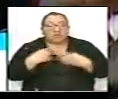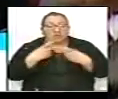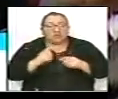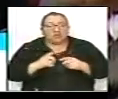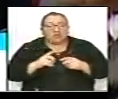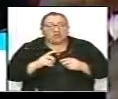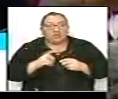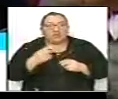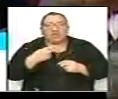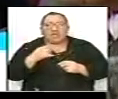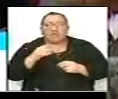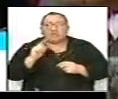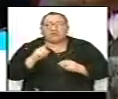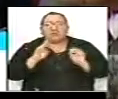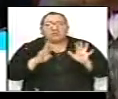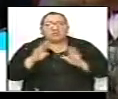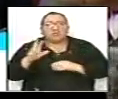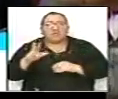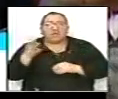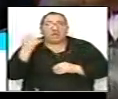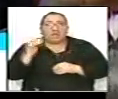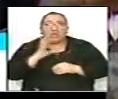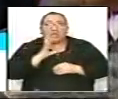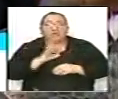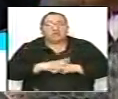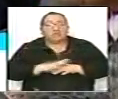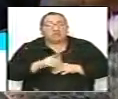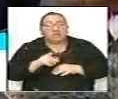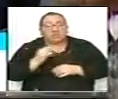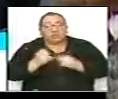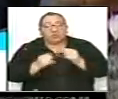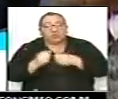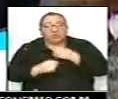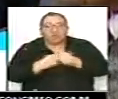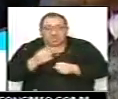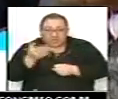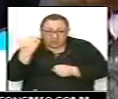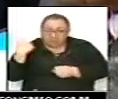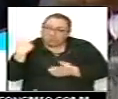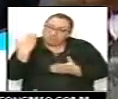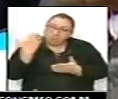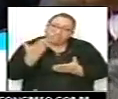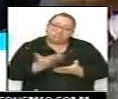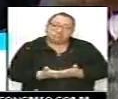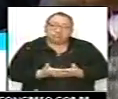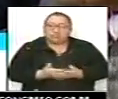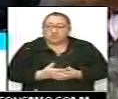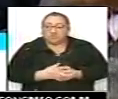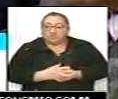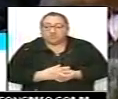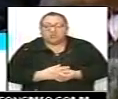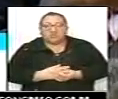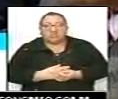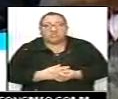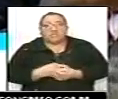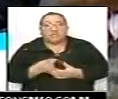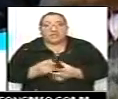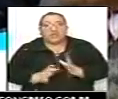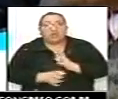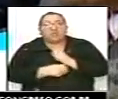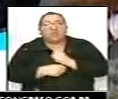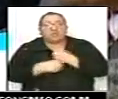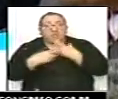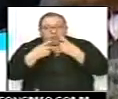de Huntington en 1993, o sea, se habla de que justamente los últimos años del siglo pasado fueron años de